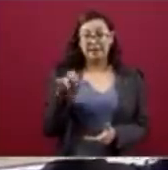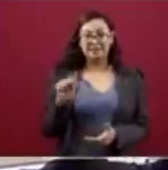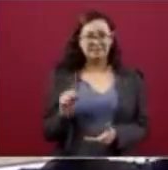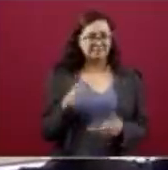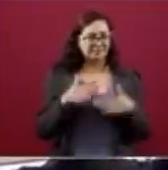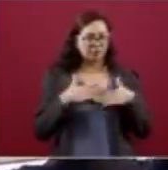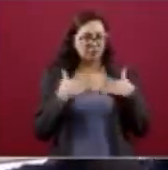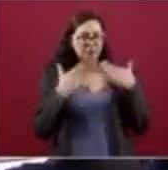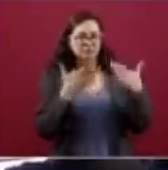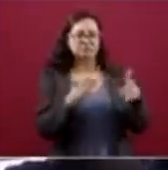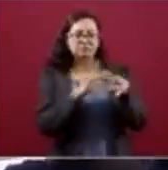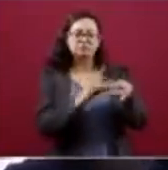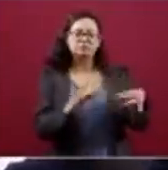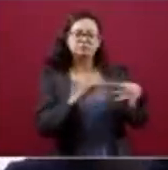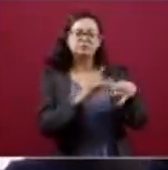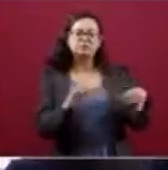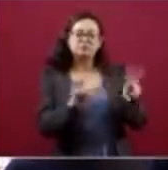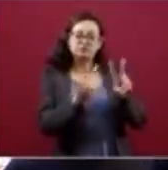sobre el tema,